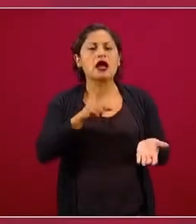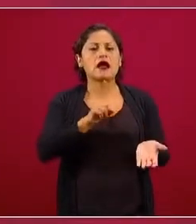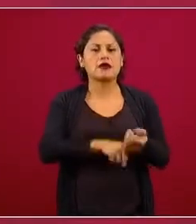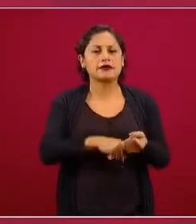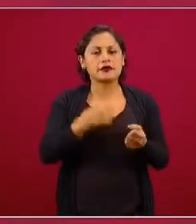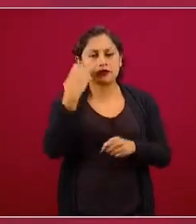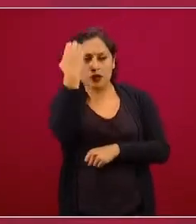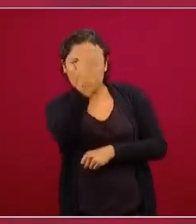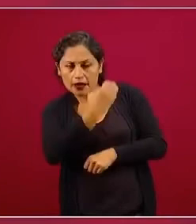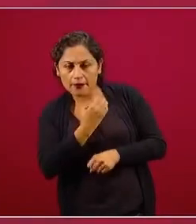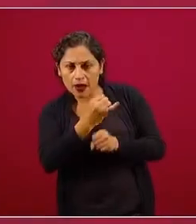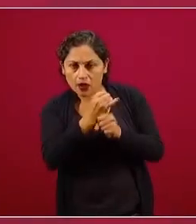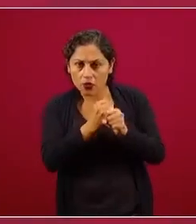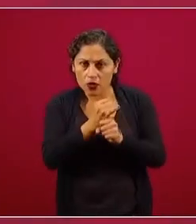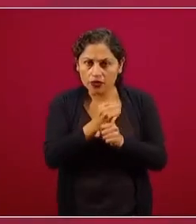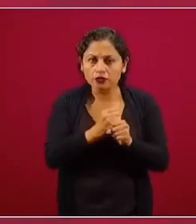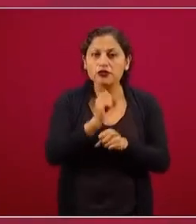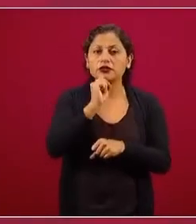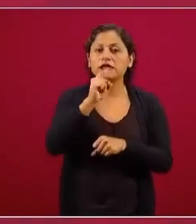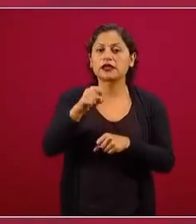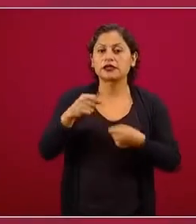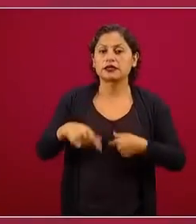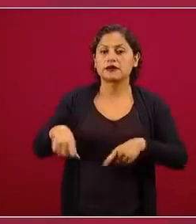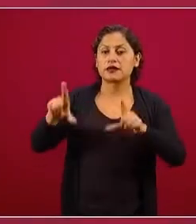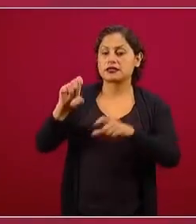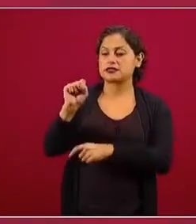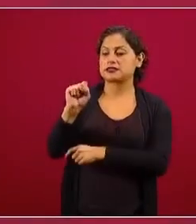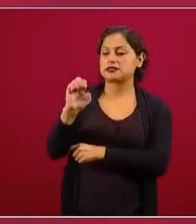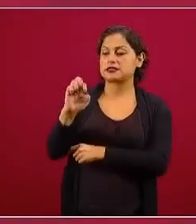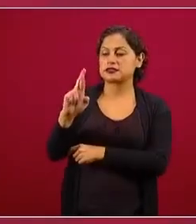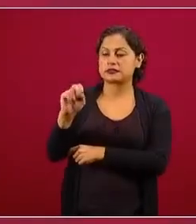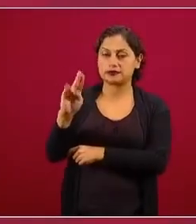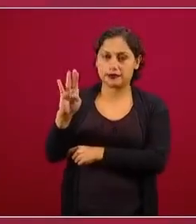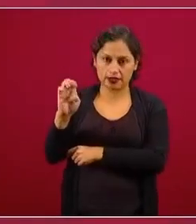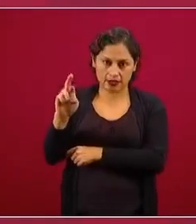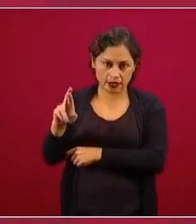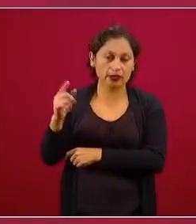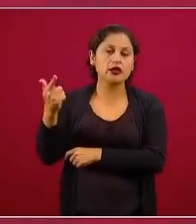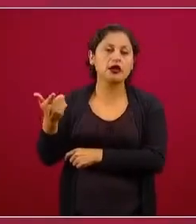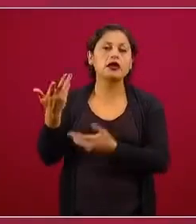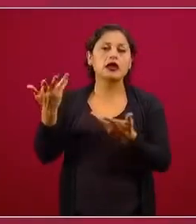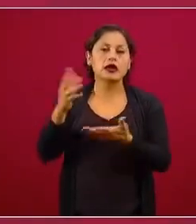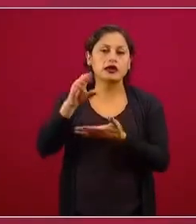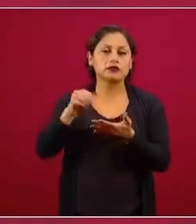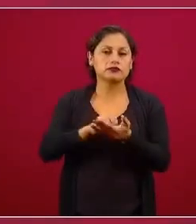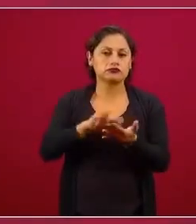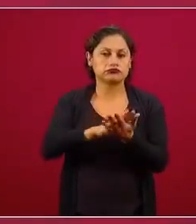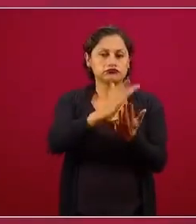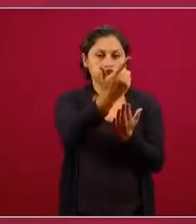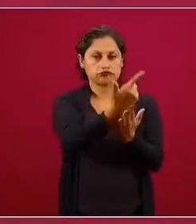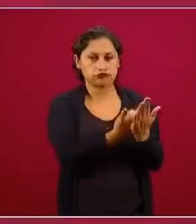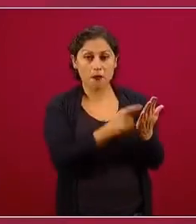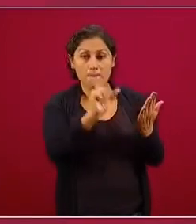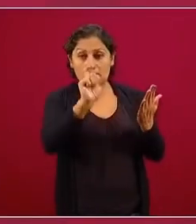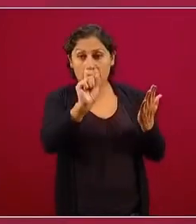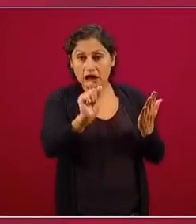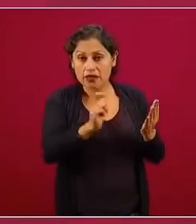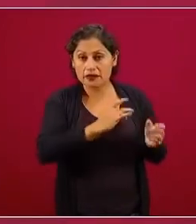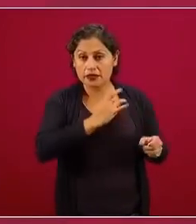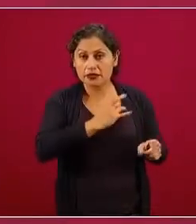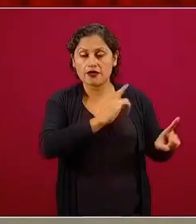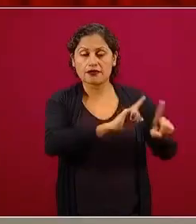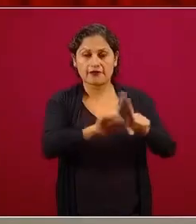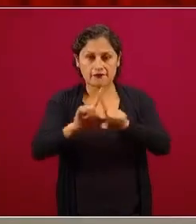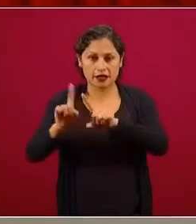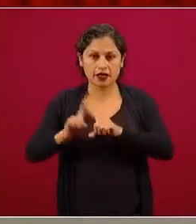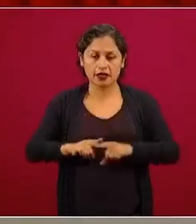ya a la hora de hacer el reporte en la plataforma CISBER, se siguen integrando los 20 signos y síntomas más comunes